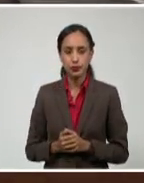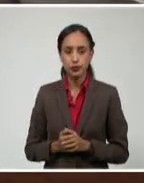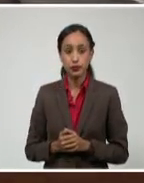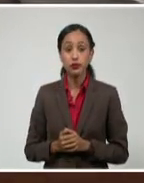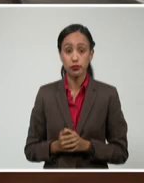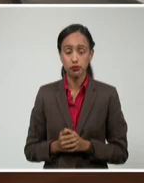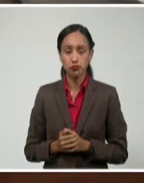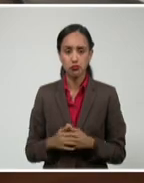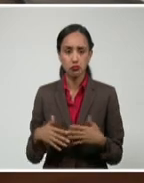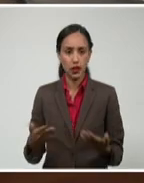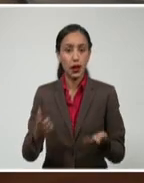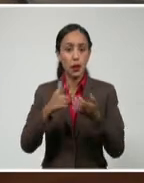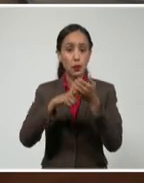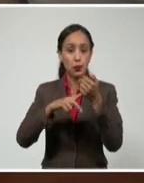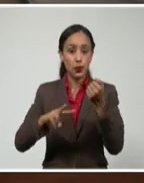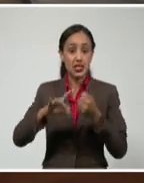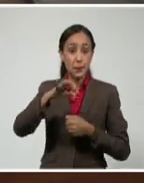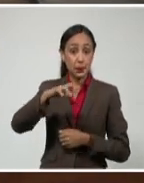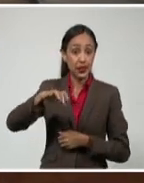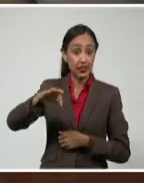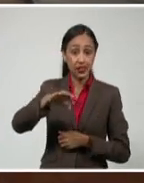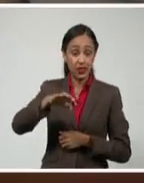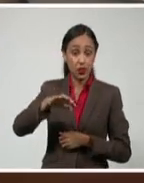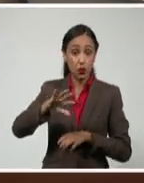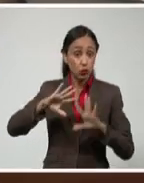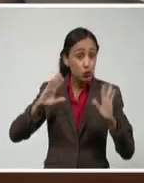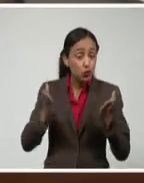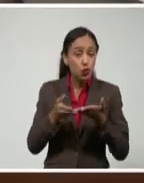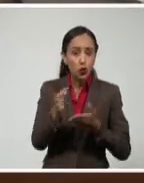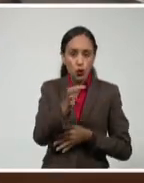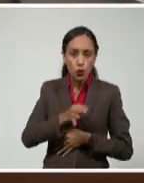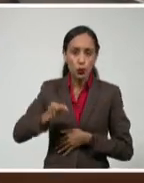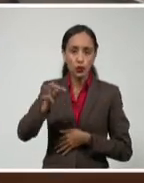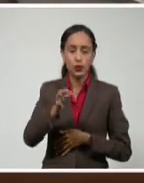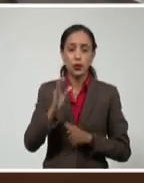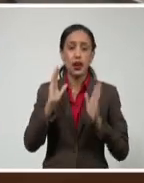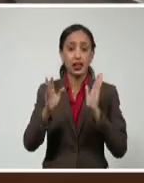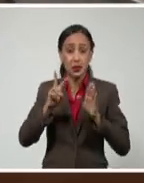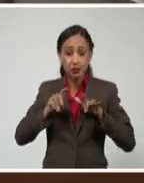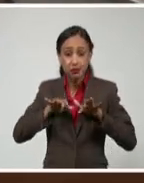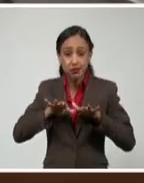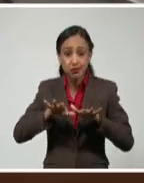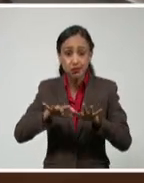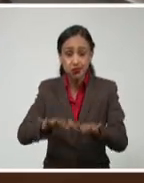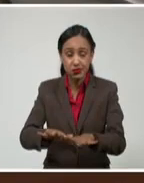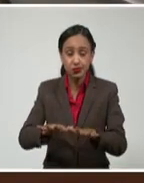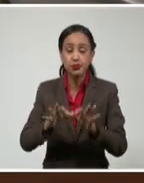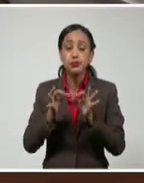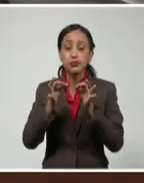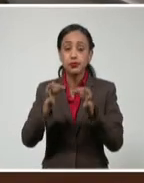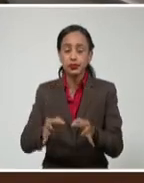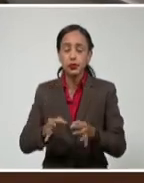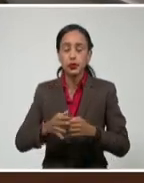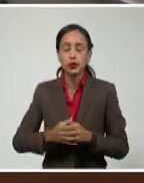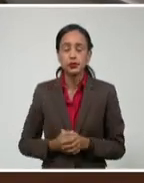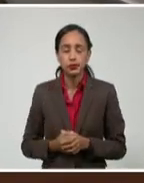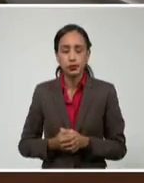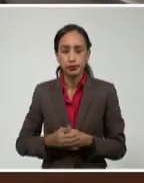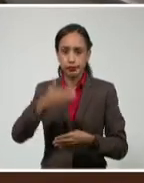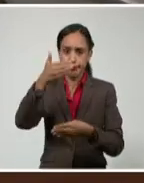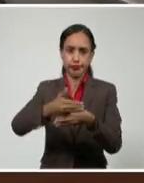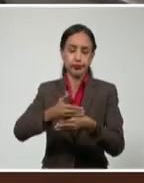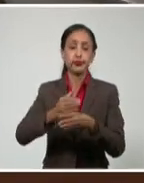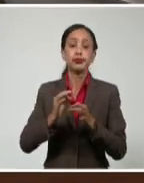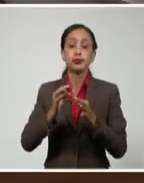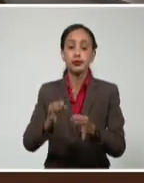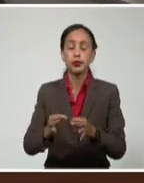Pinar del Río y todos sus municipios a la etapa epidémica en la fase de transmisión autóctona limitada. Tiene